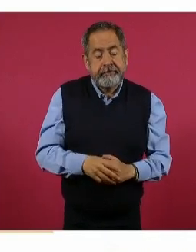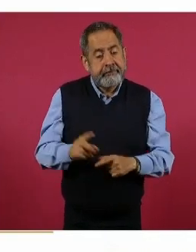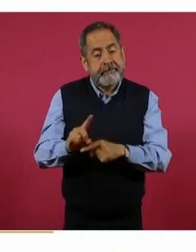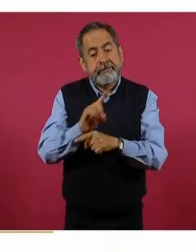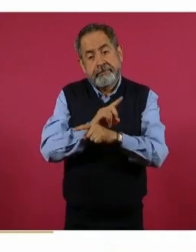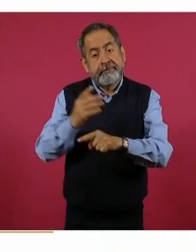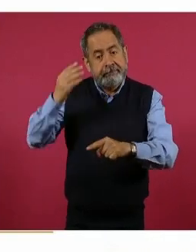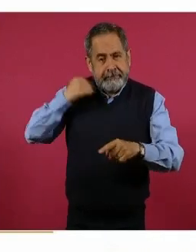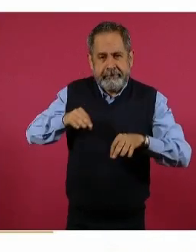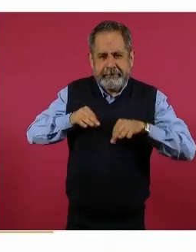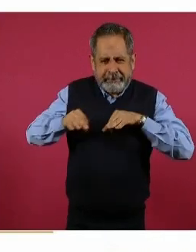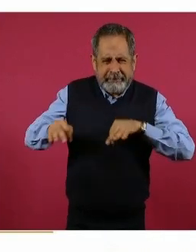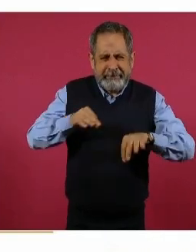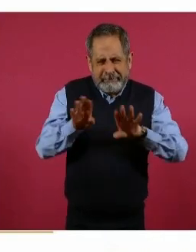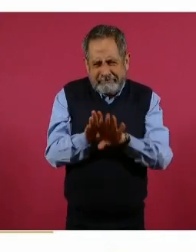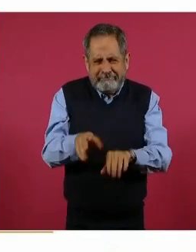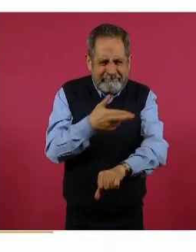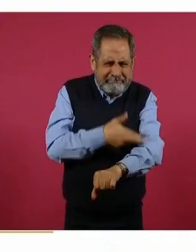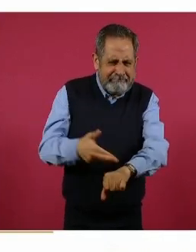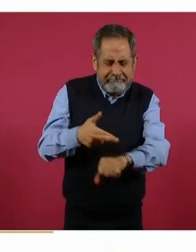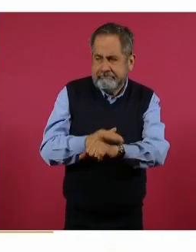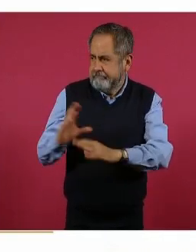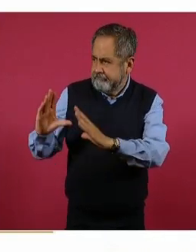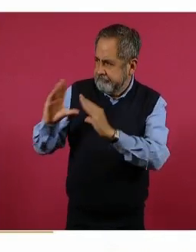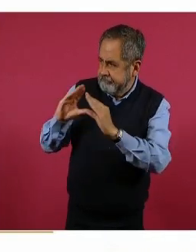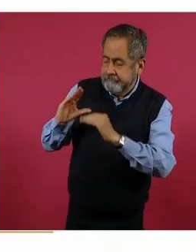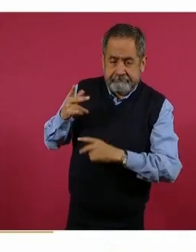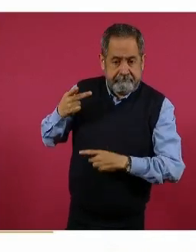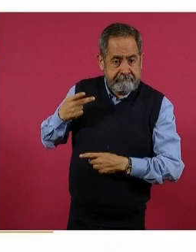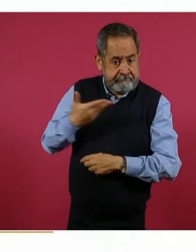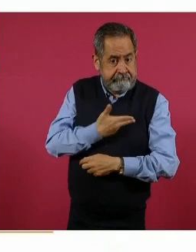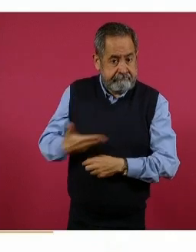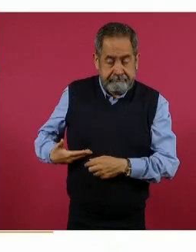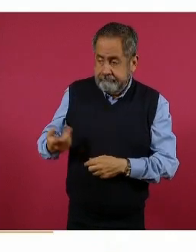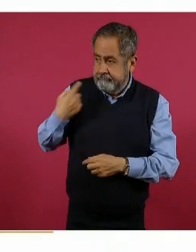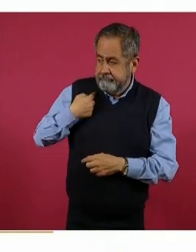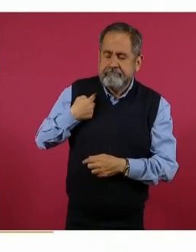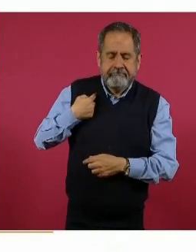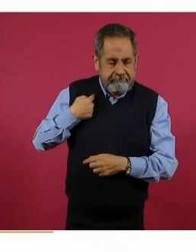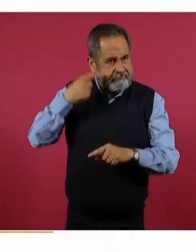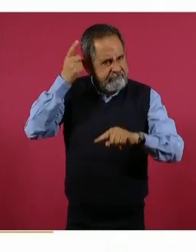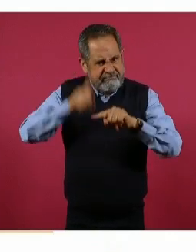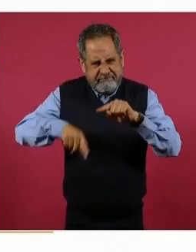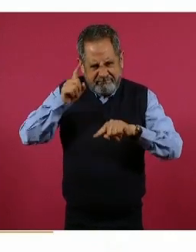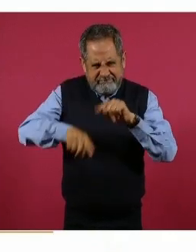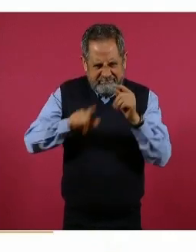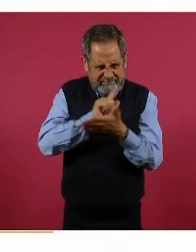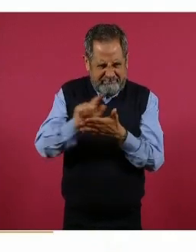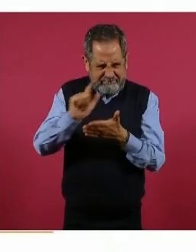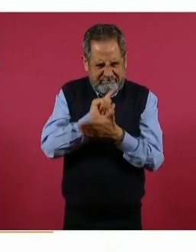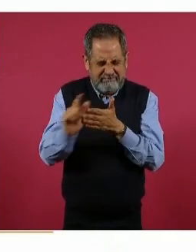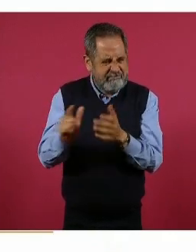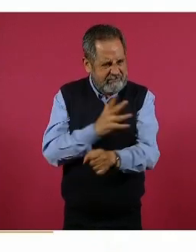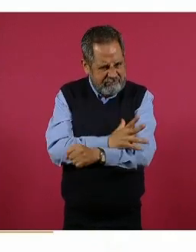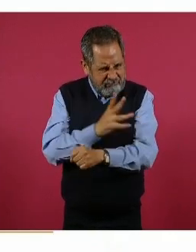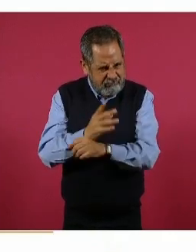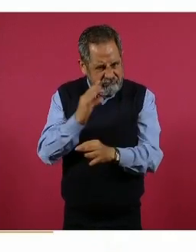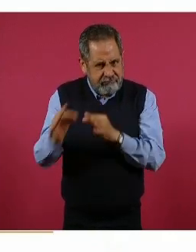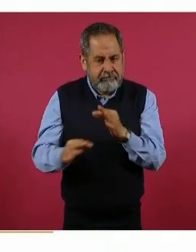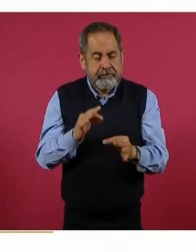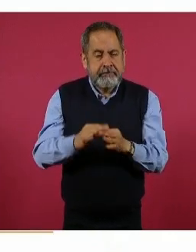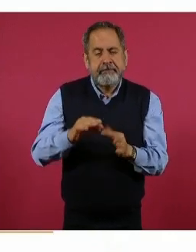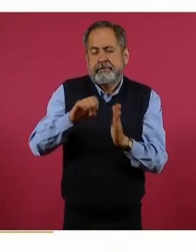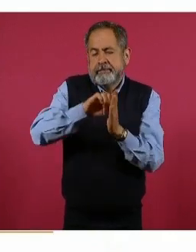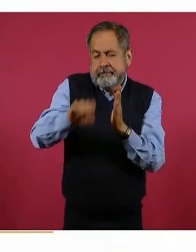un trabajo de arriba hacia abajo, como nos enseñó el presidente, para limpiar la institución. Para representar eso, usamos